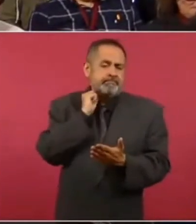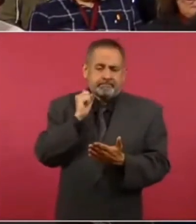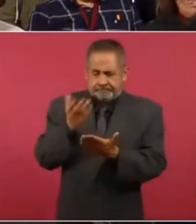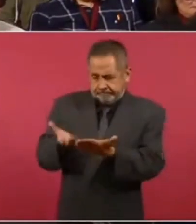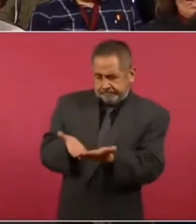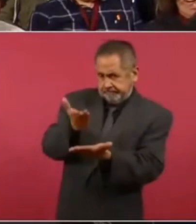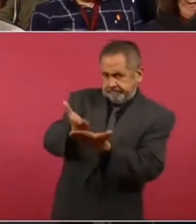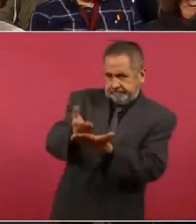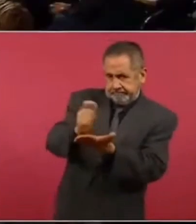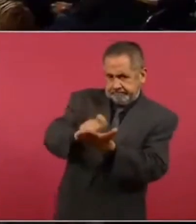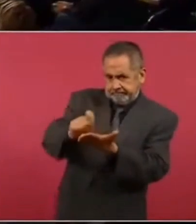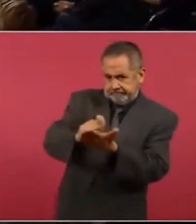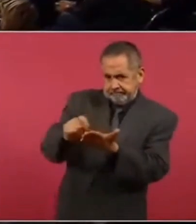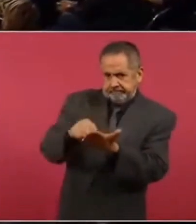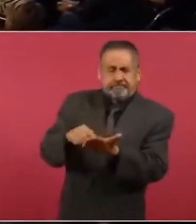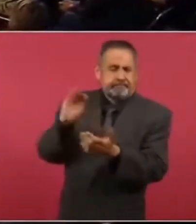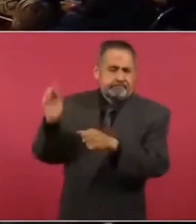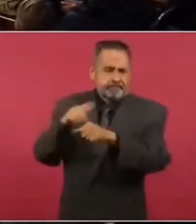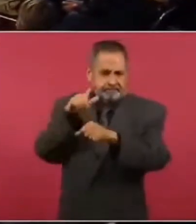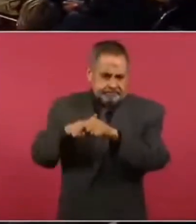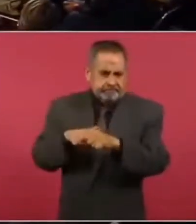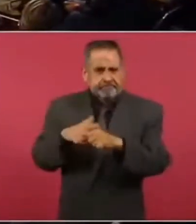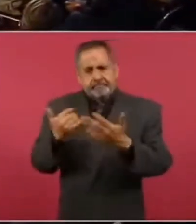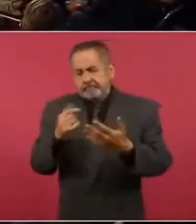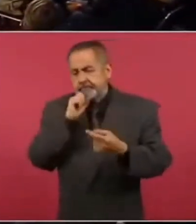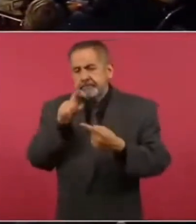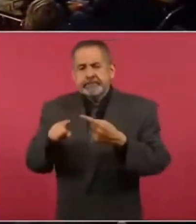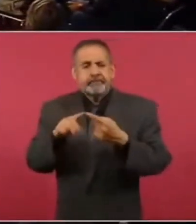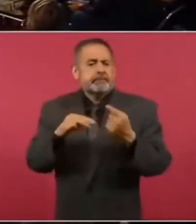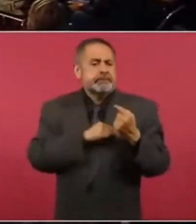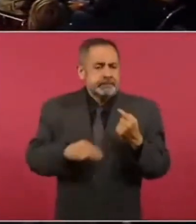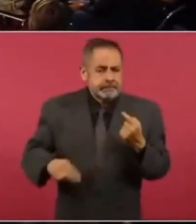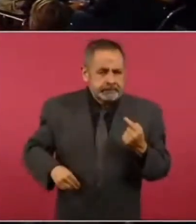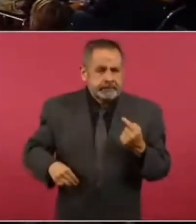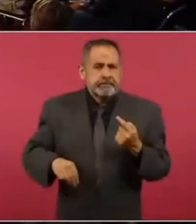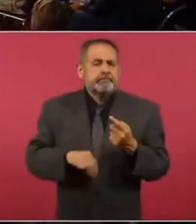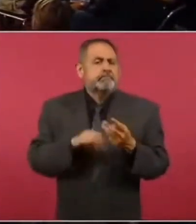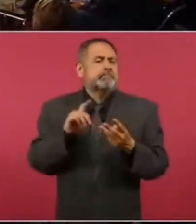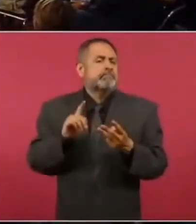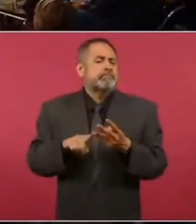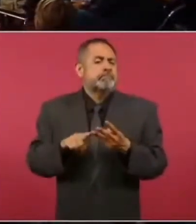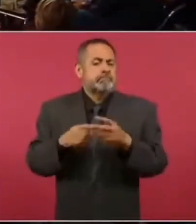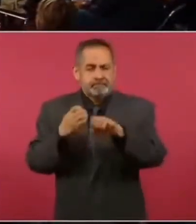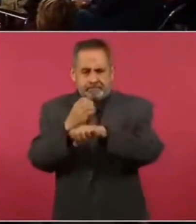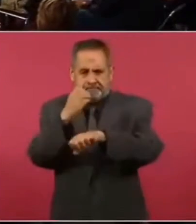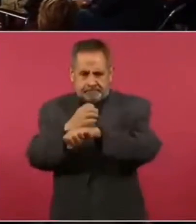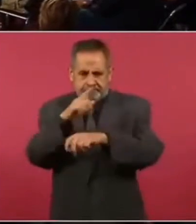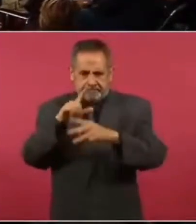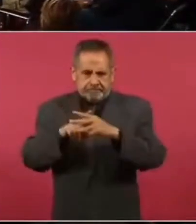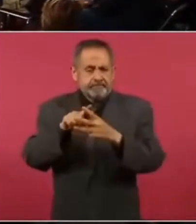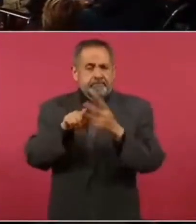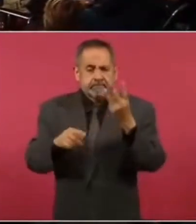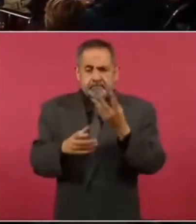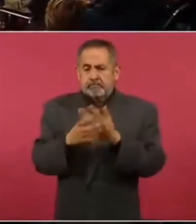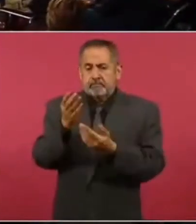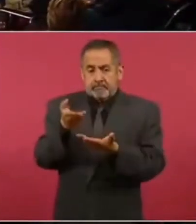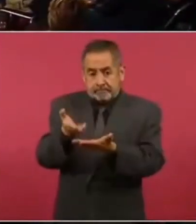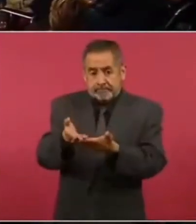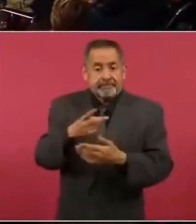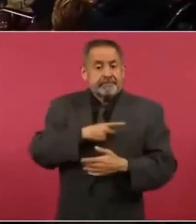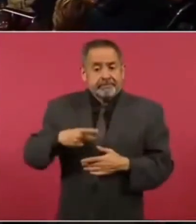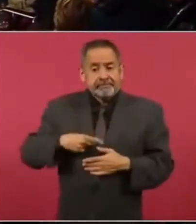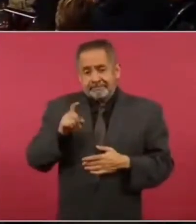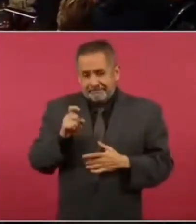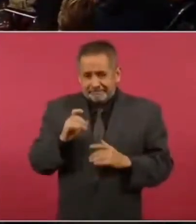no solo a nivel federal, sino municipal y estatal, se tenga este cuidado con